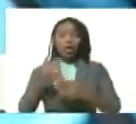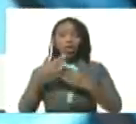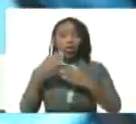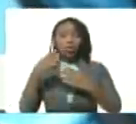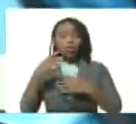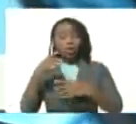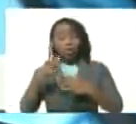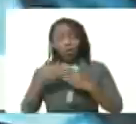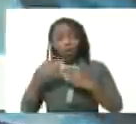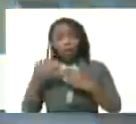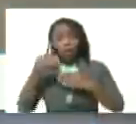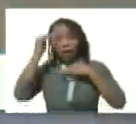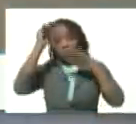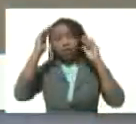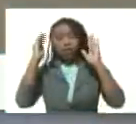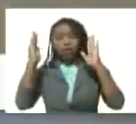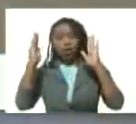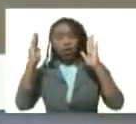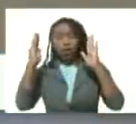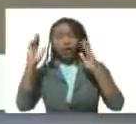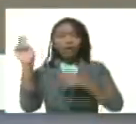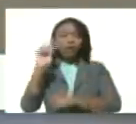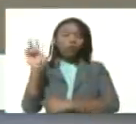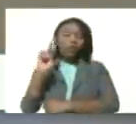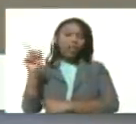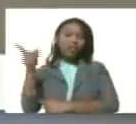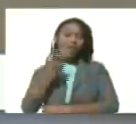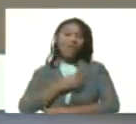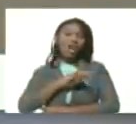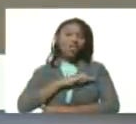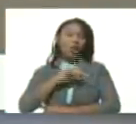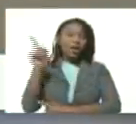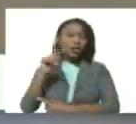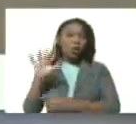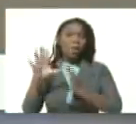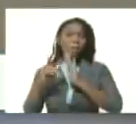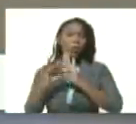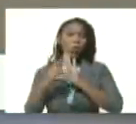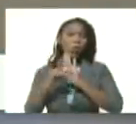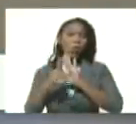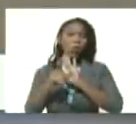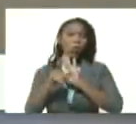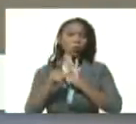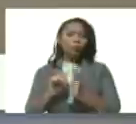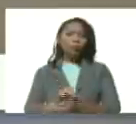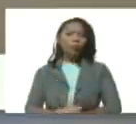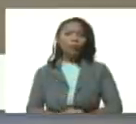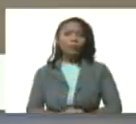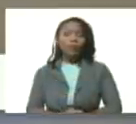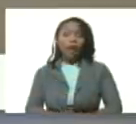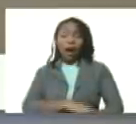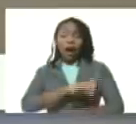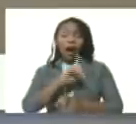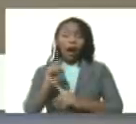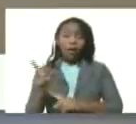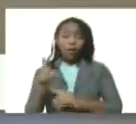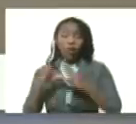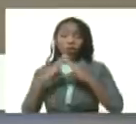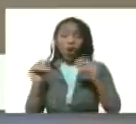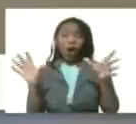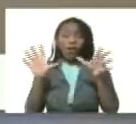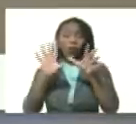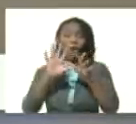migración venezolana. Una gran farsa, se la han robado. Están todos